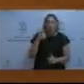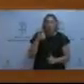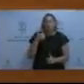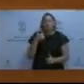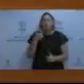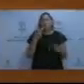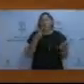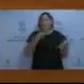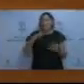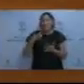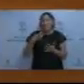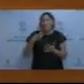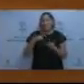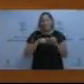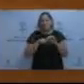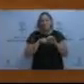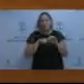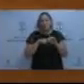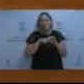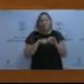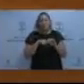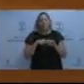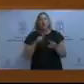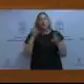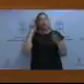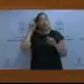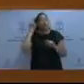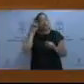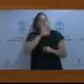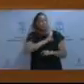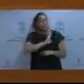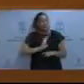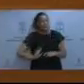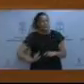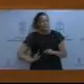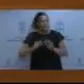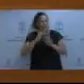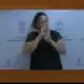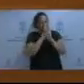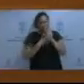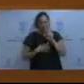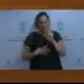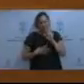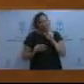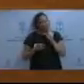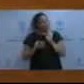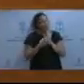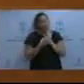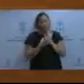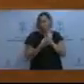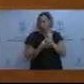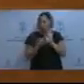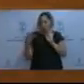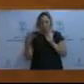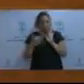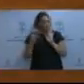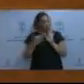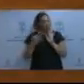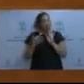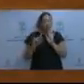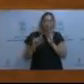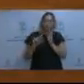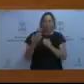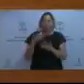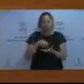700 plazas para docentes interinos, ha provocado un inicio de curso no de la calidad que debiera haber sido. Por lo tanto, se lo